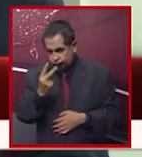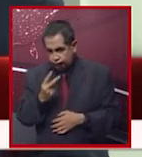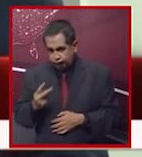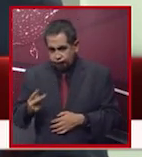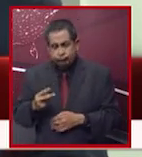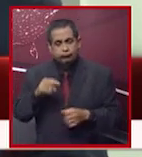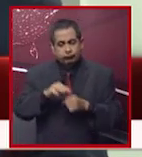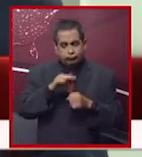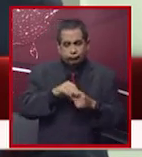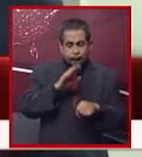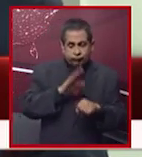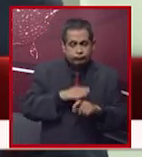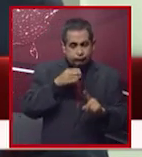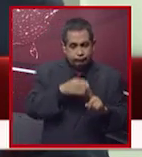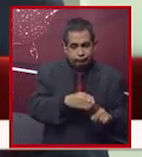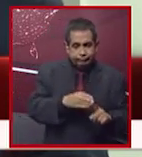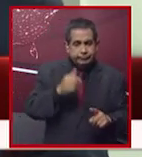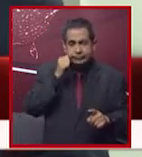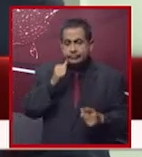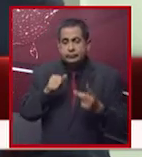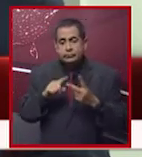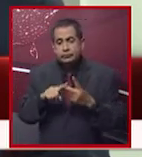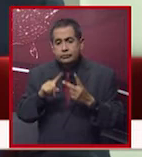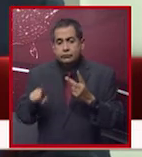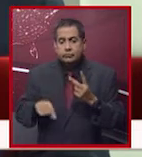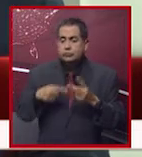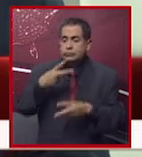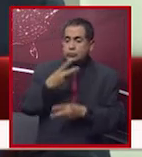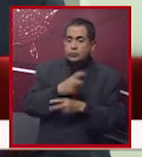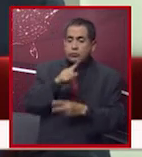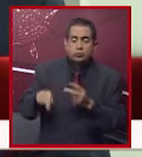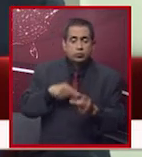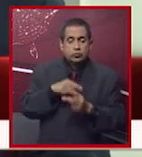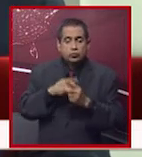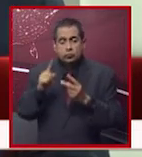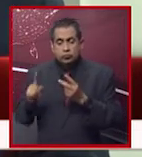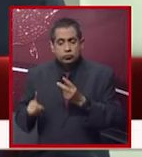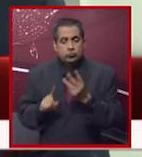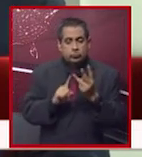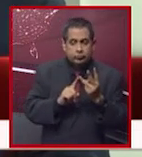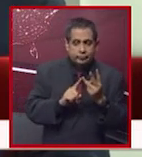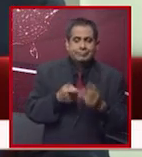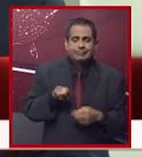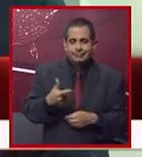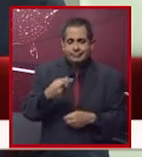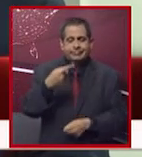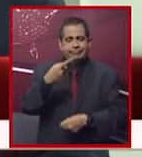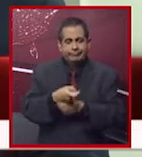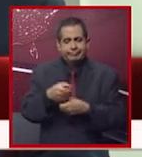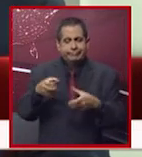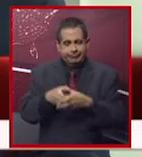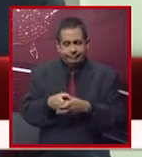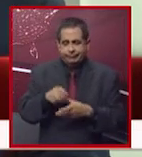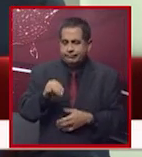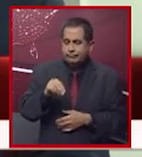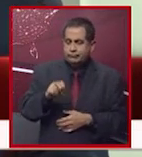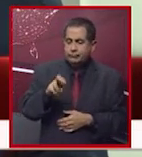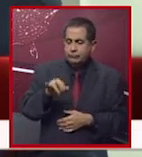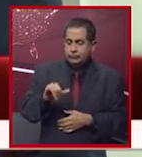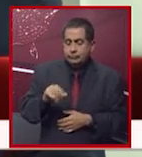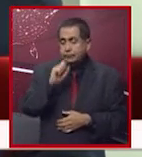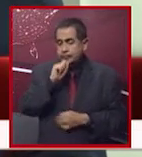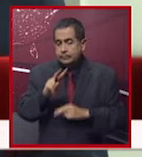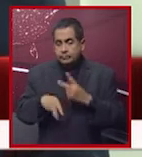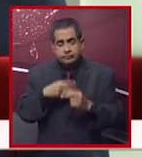partido más votado y siempre un senador del segundo lugar, de la primera minoría. Además de que se integra una